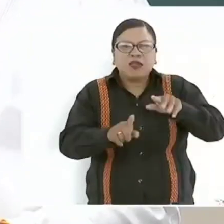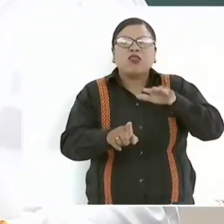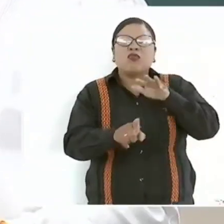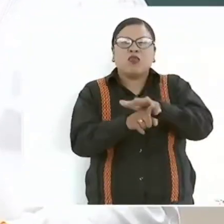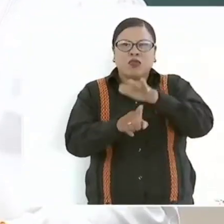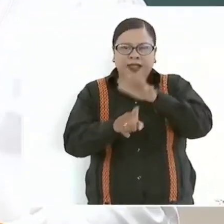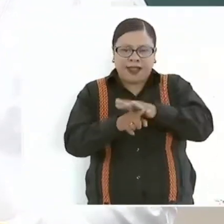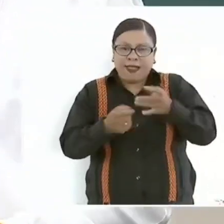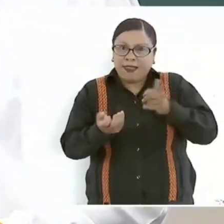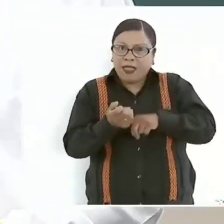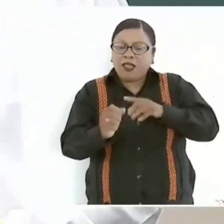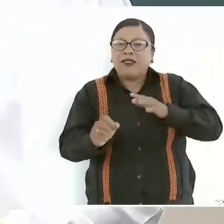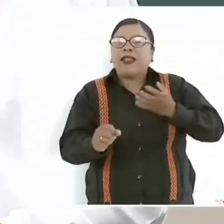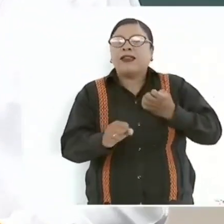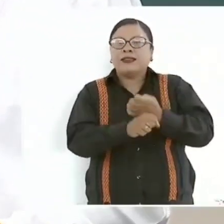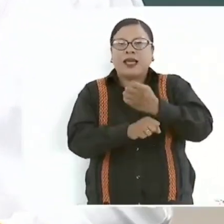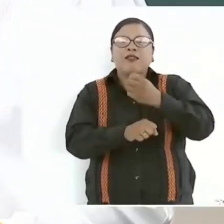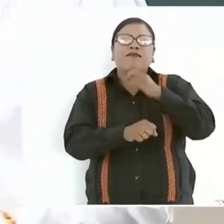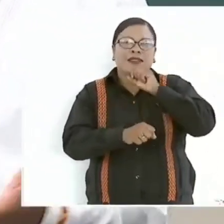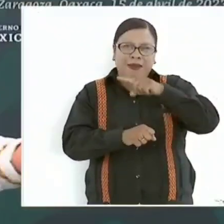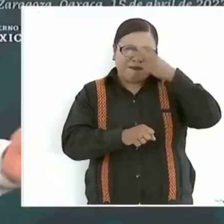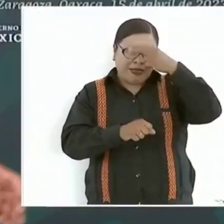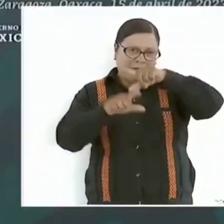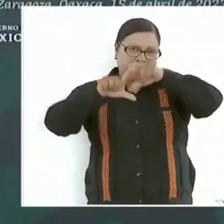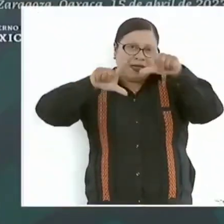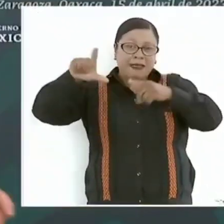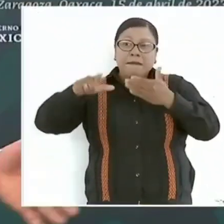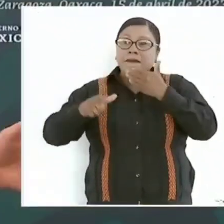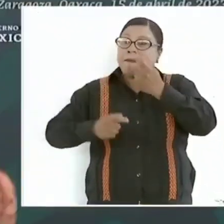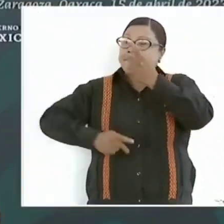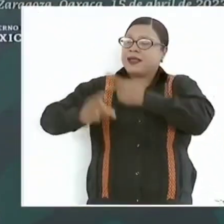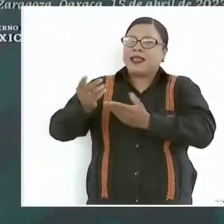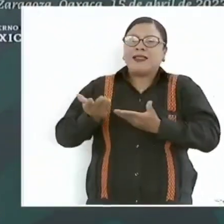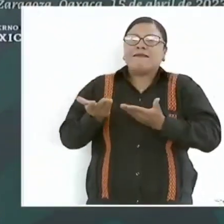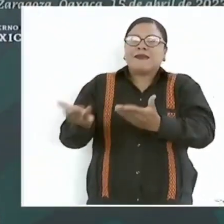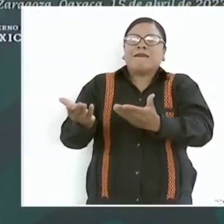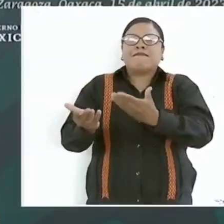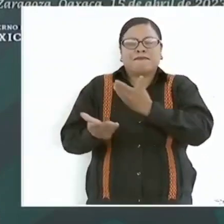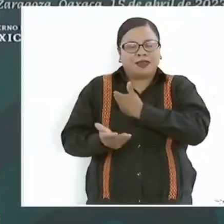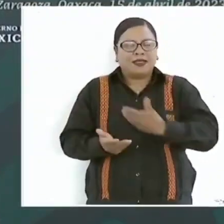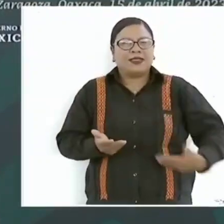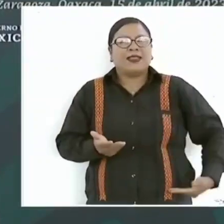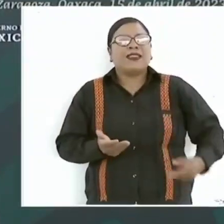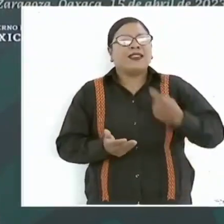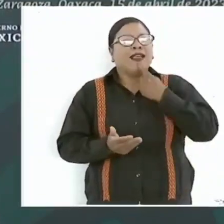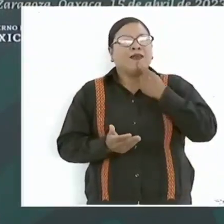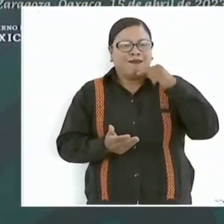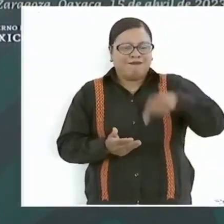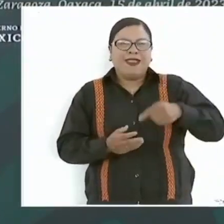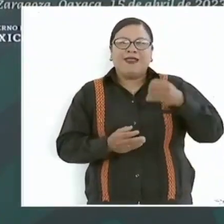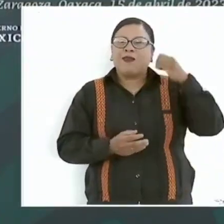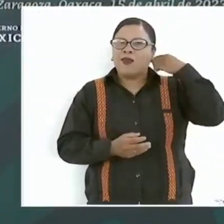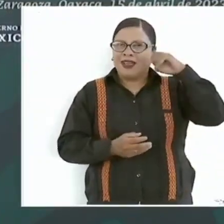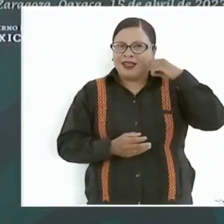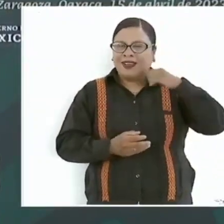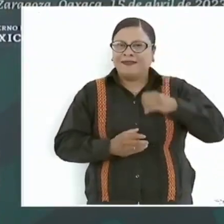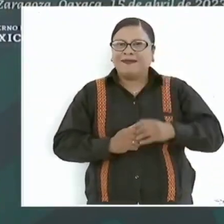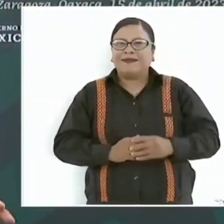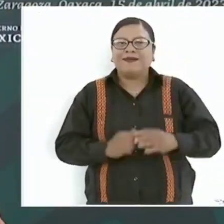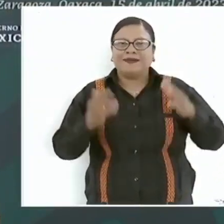en nuestro estado y en nuestro país. Bienvenido una vez más a Oaxaca.